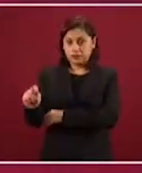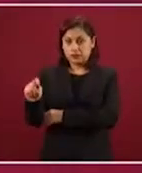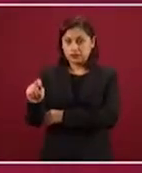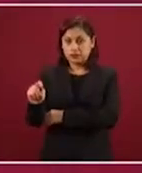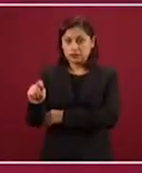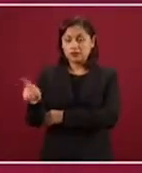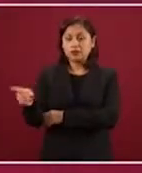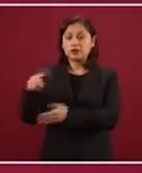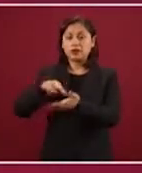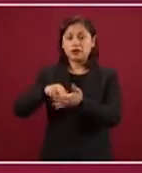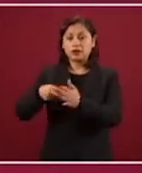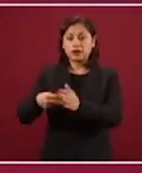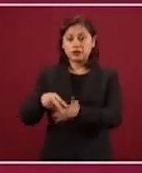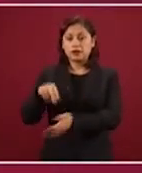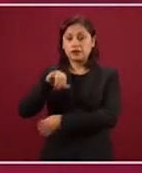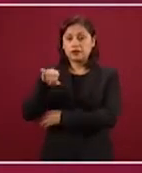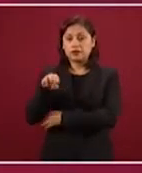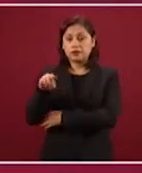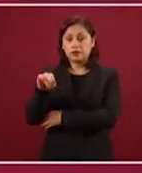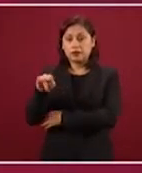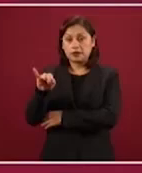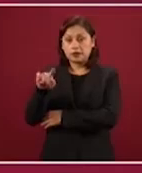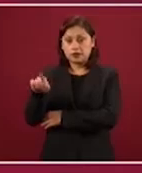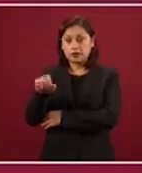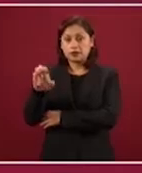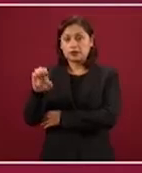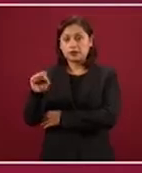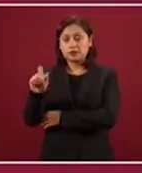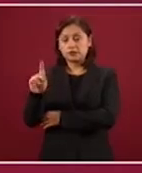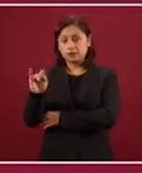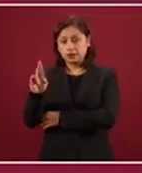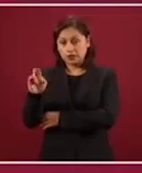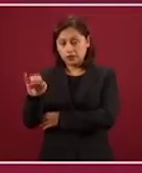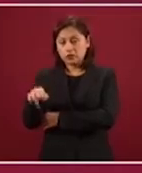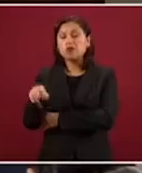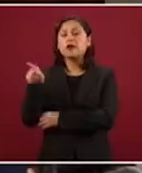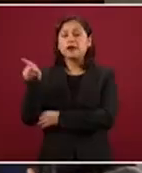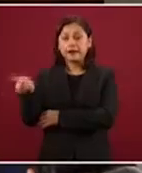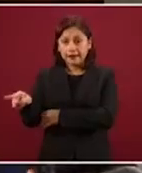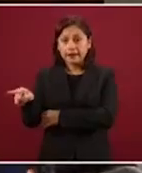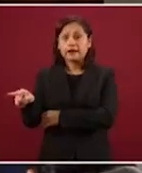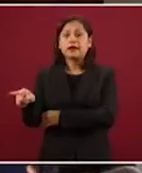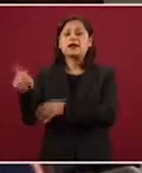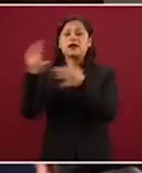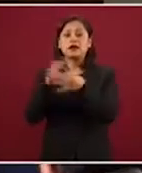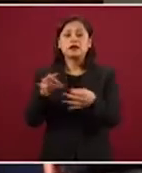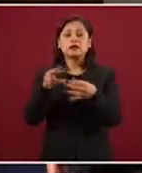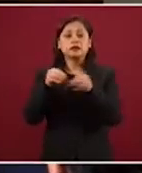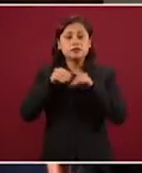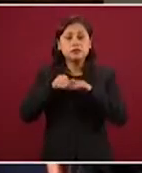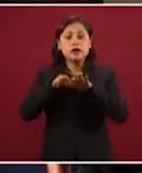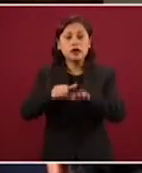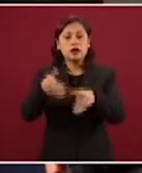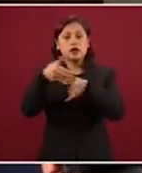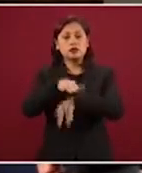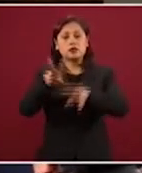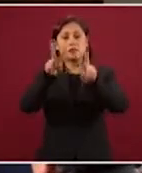el ingeniero Jiménez Espriu, va a dar un informe de la investigación de este